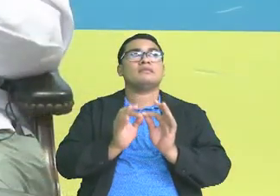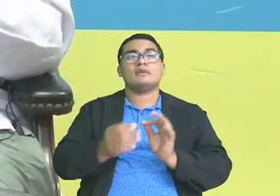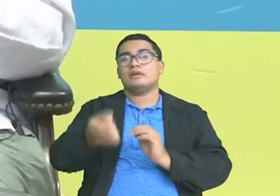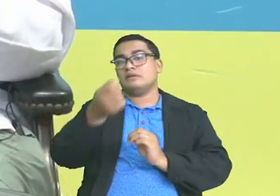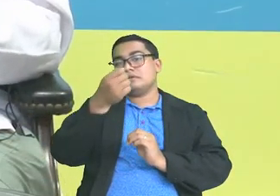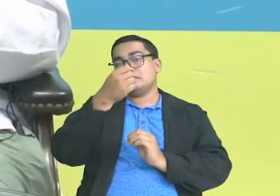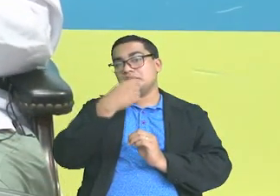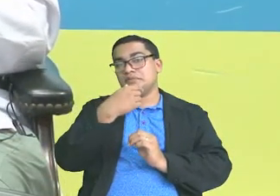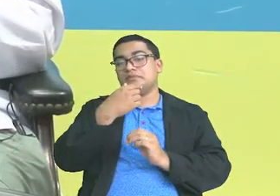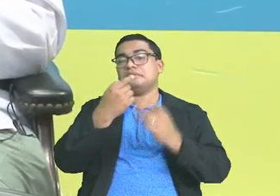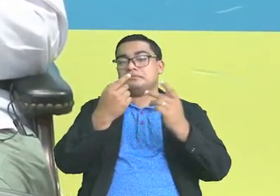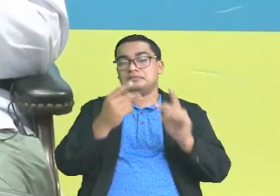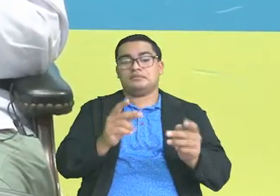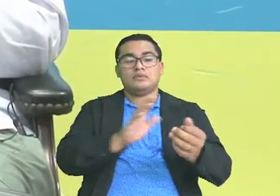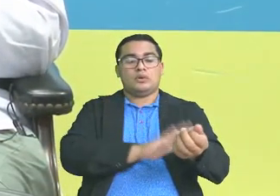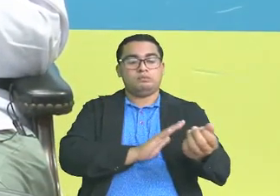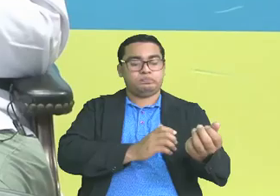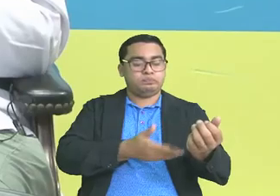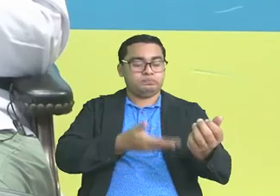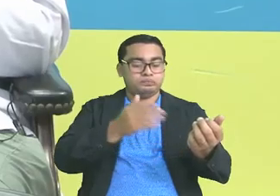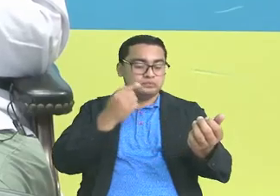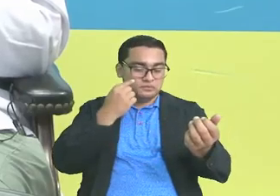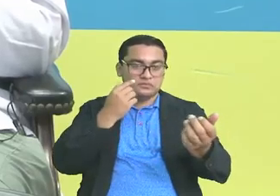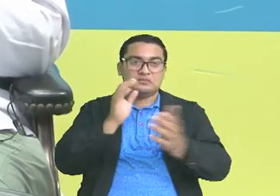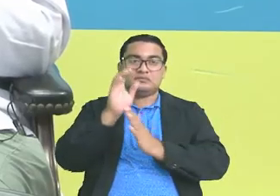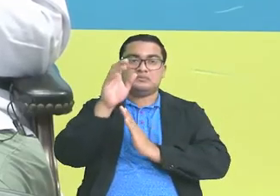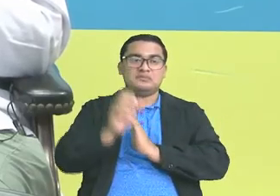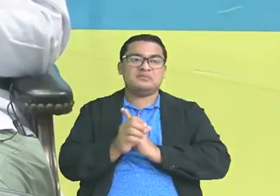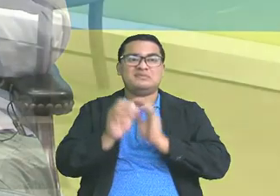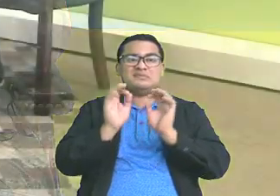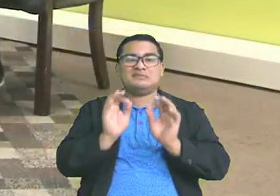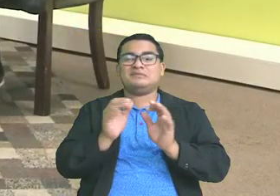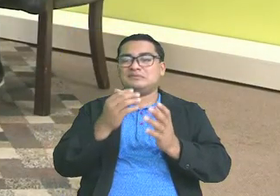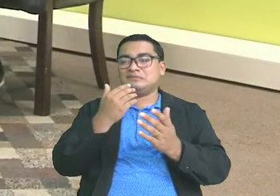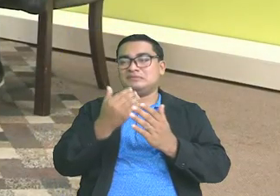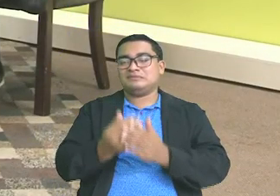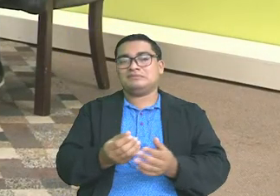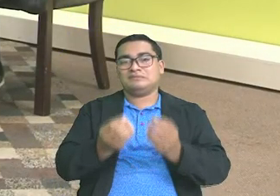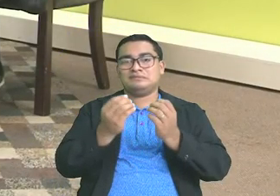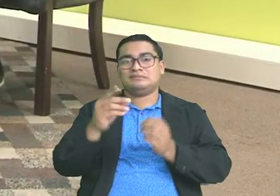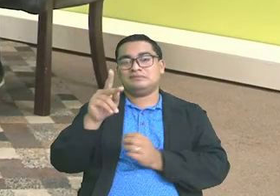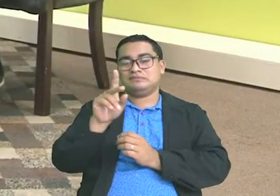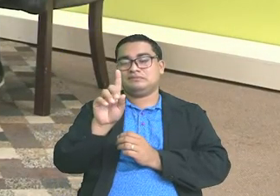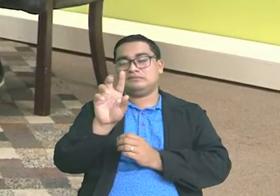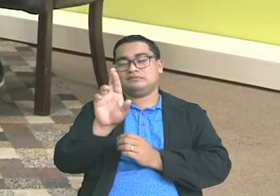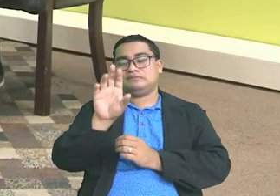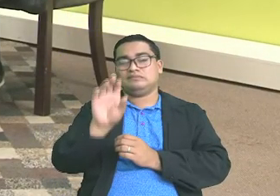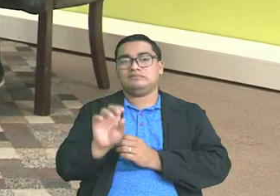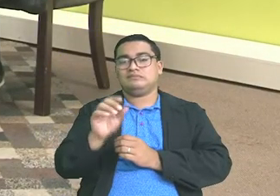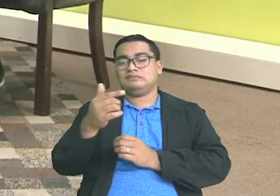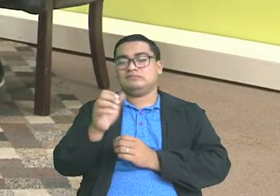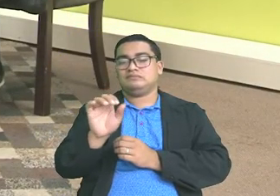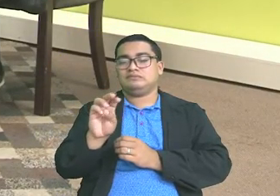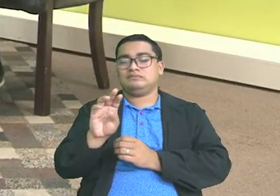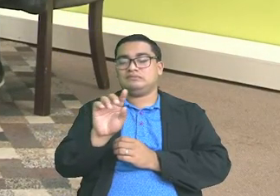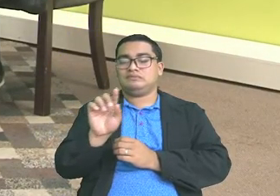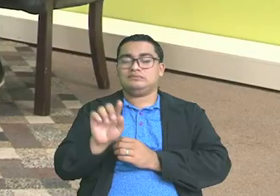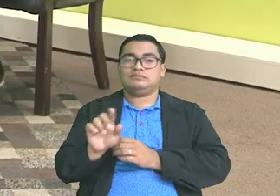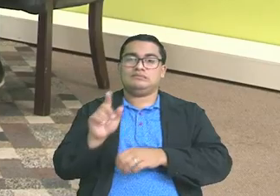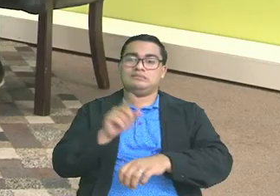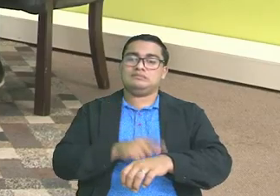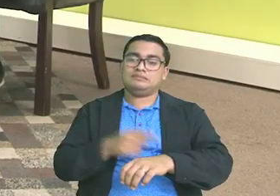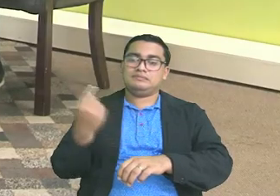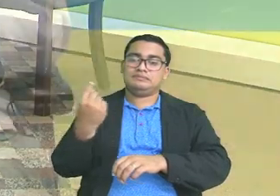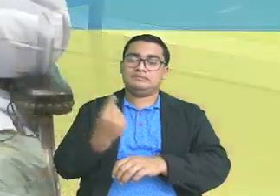medicamento, pero también tómese la presión. Okay. Para ver cómo está. Le agradecemos al doctor Pedro Gómez por su valioso tiempo y habernos instruido